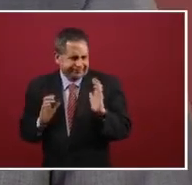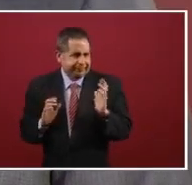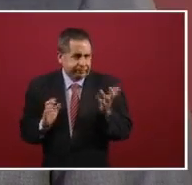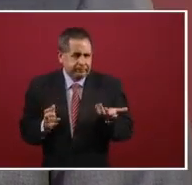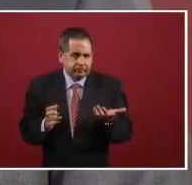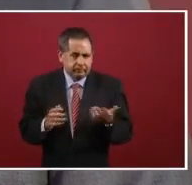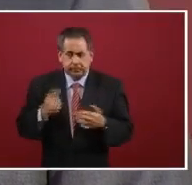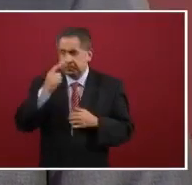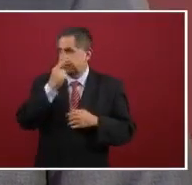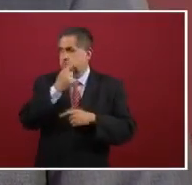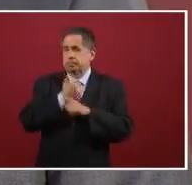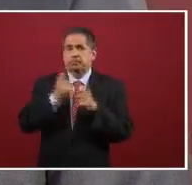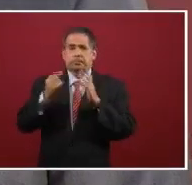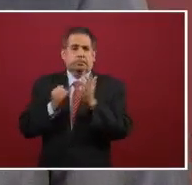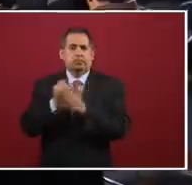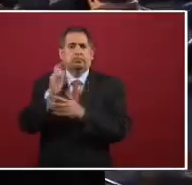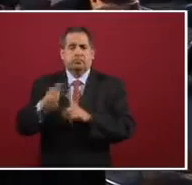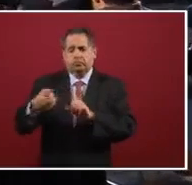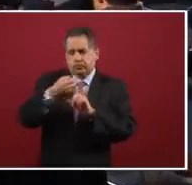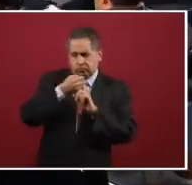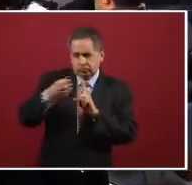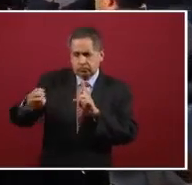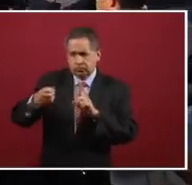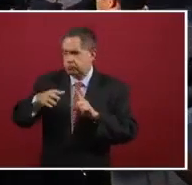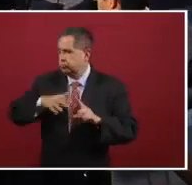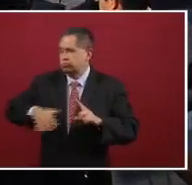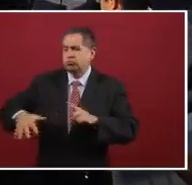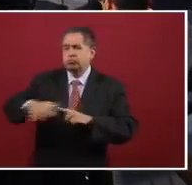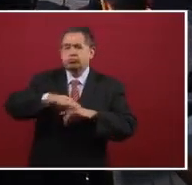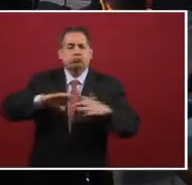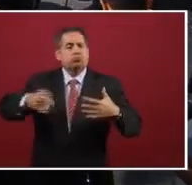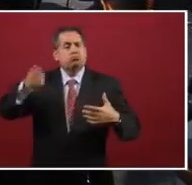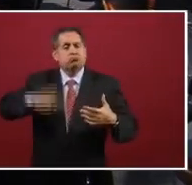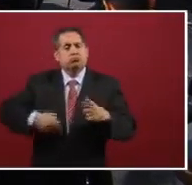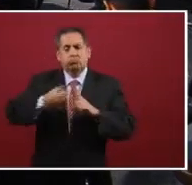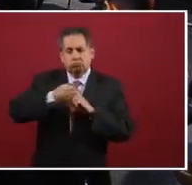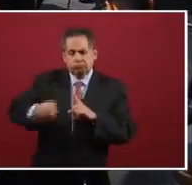la democracia es orden democrático,